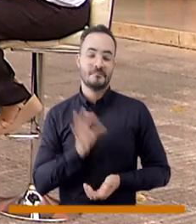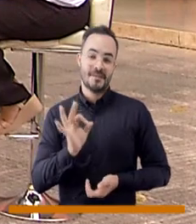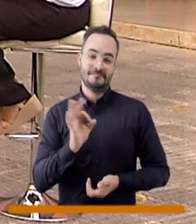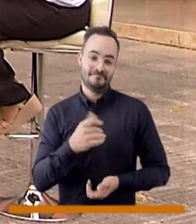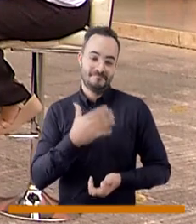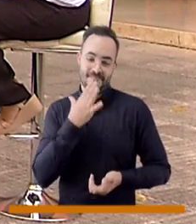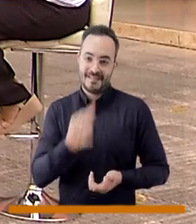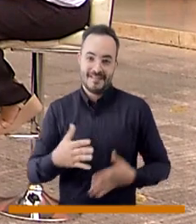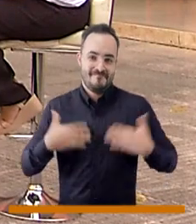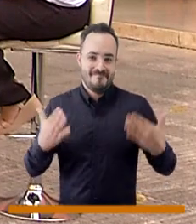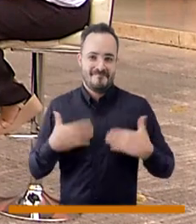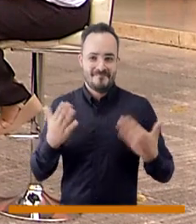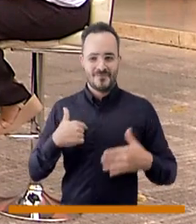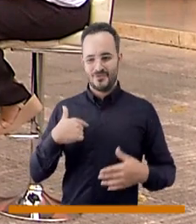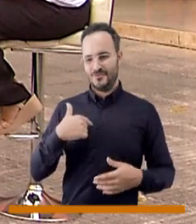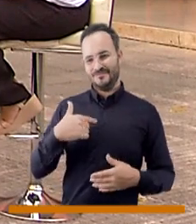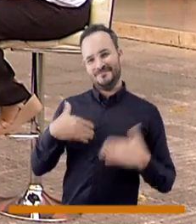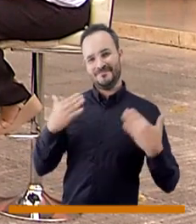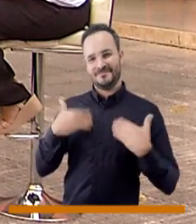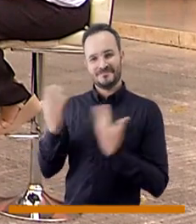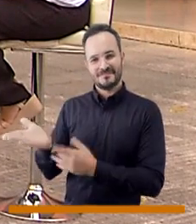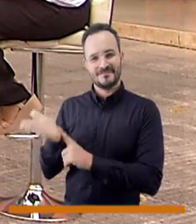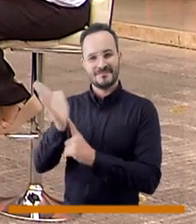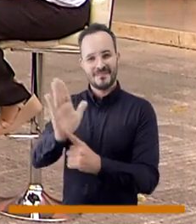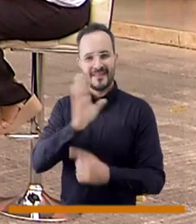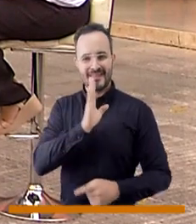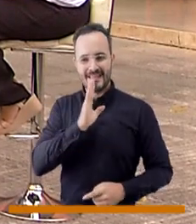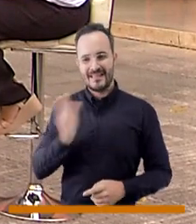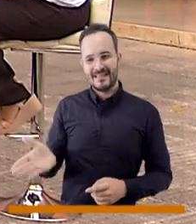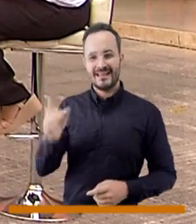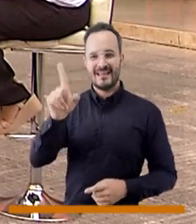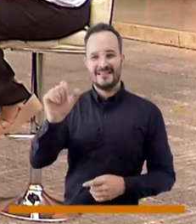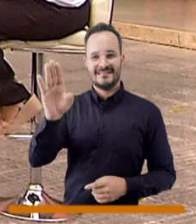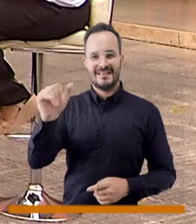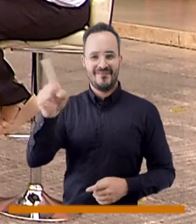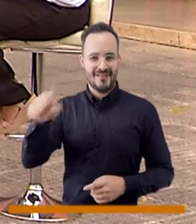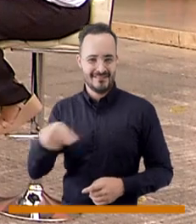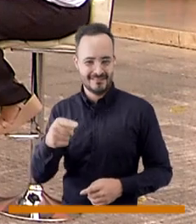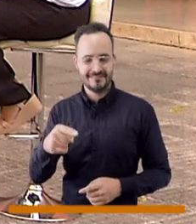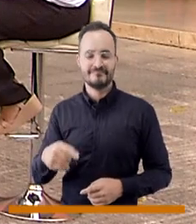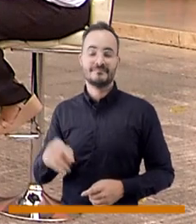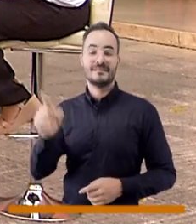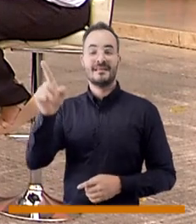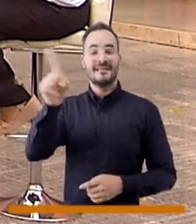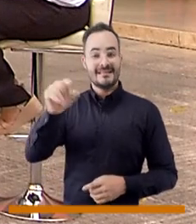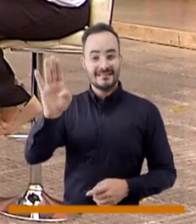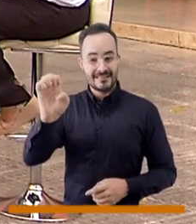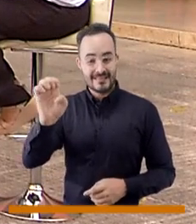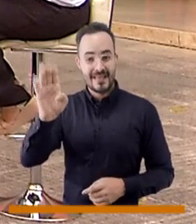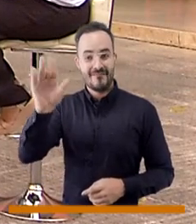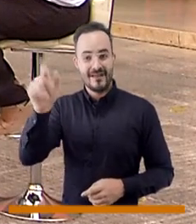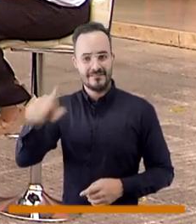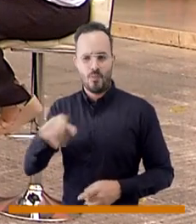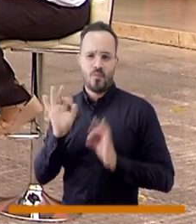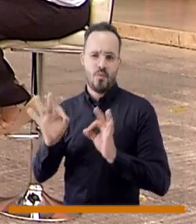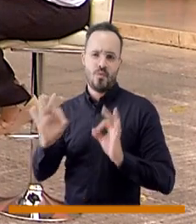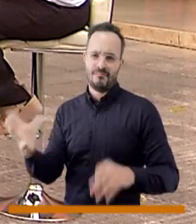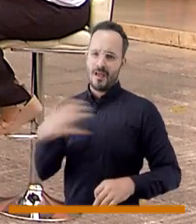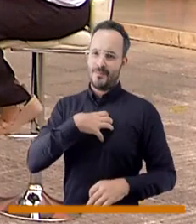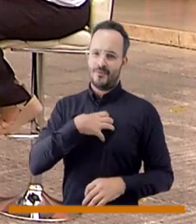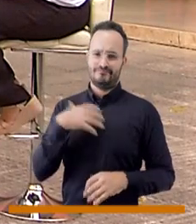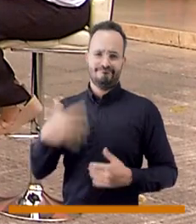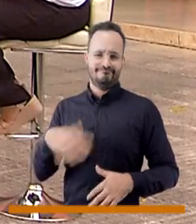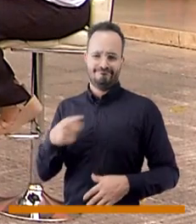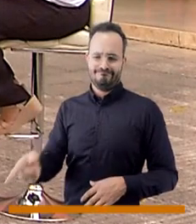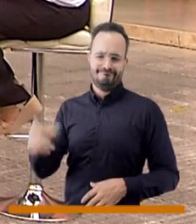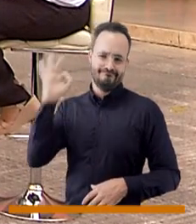Bueno, en realidad para mí es un honor, un gusto presentar a Sebas. Sebas es un campeón de la vida, es un niño que hacía parte de la